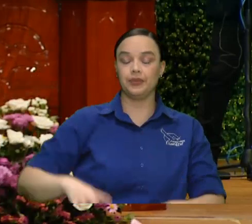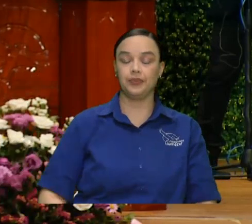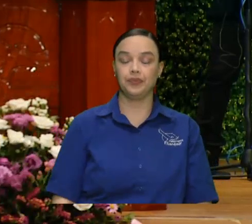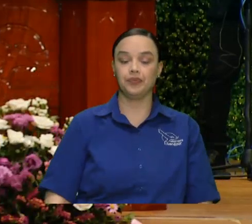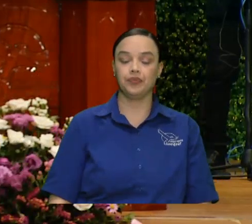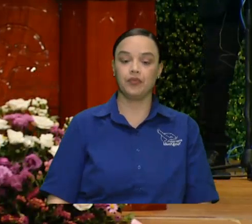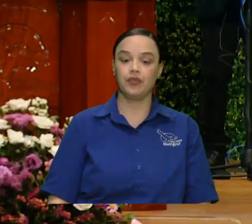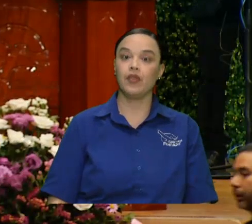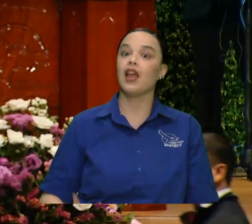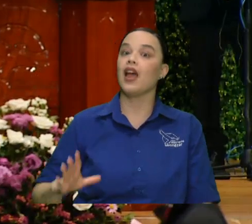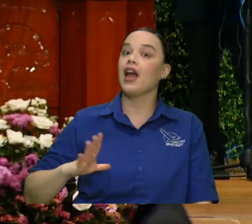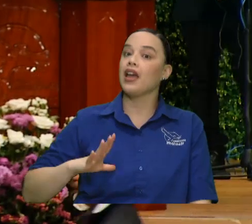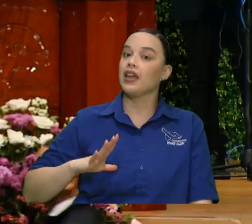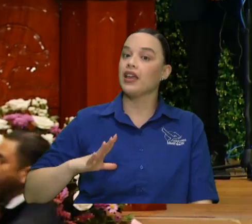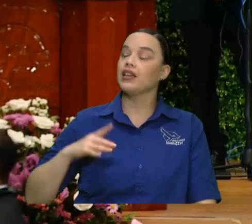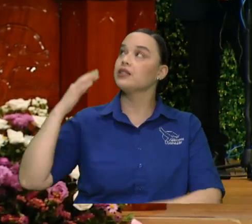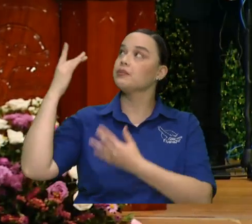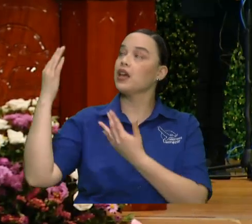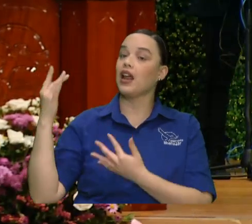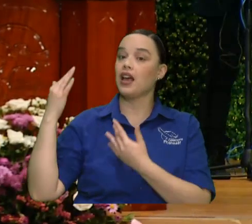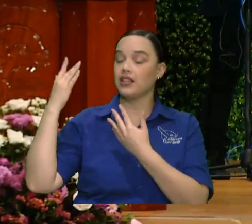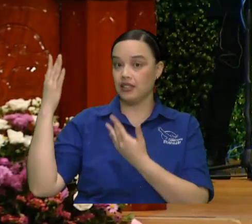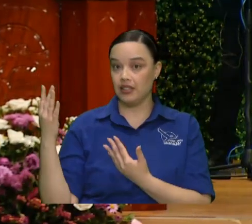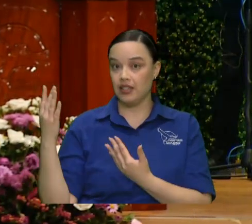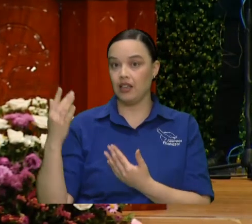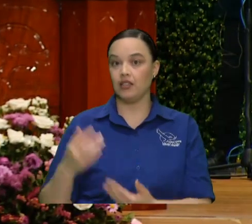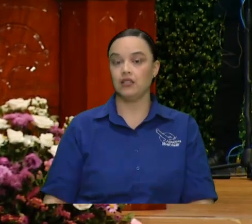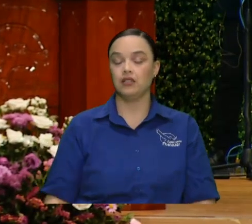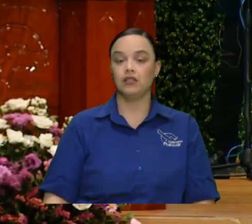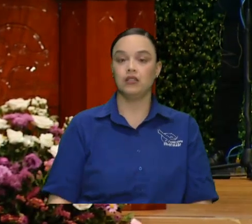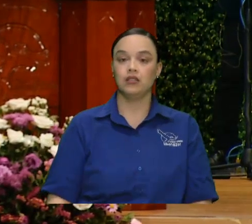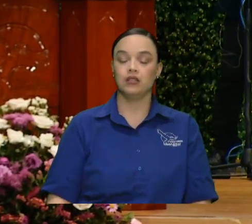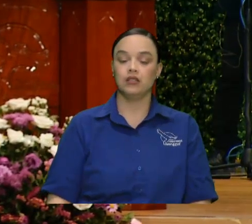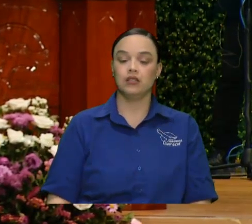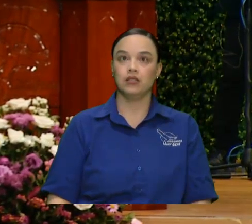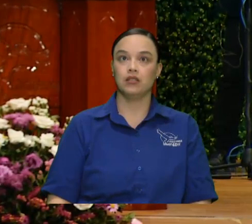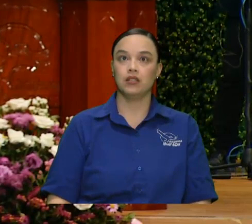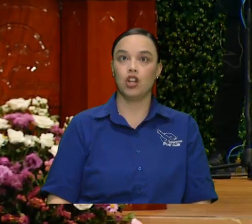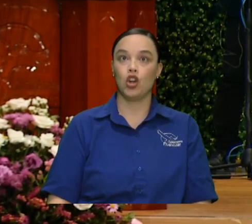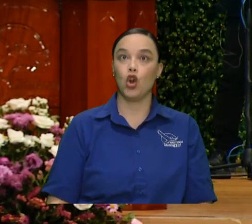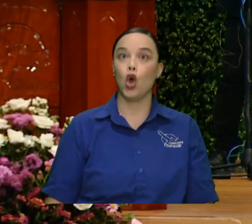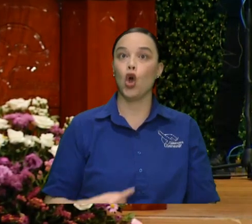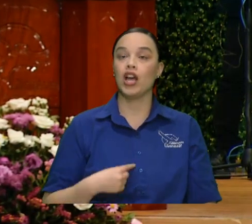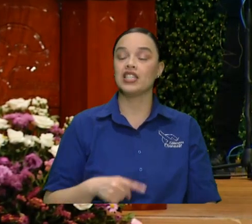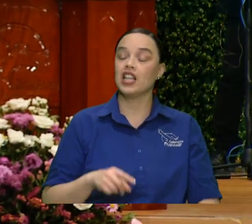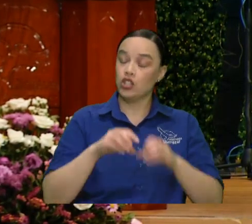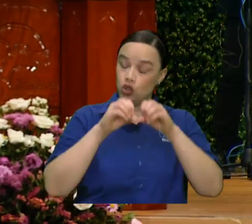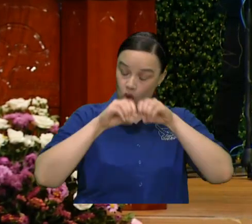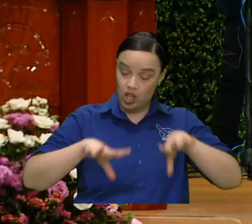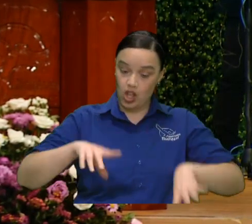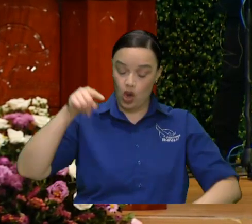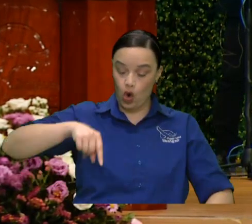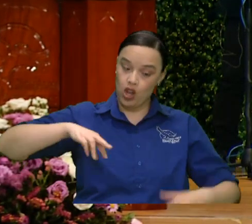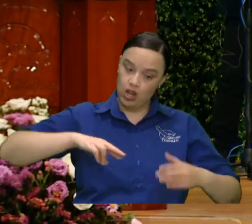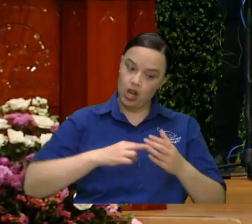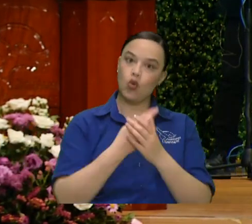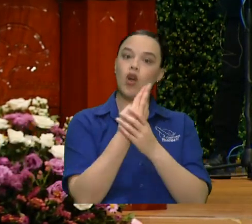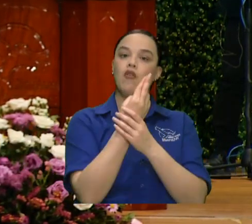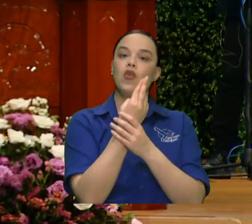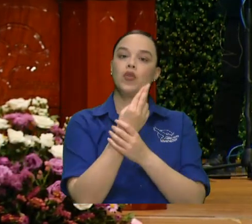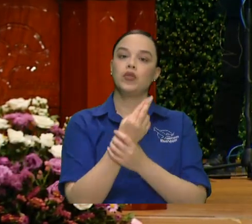hay esperanza hay esperanza lo que está destruido hoy se renueva